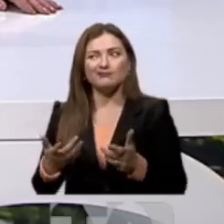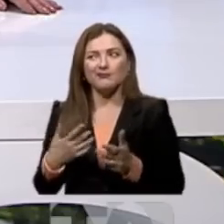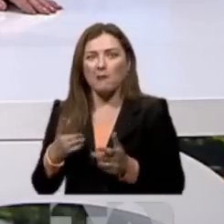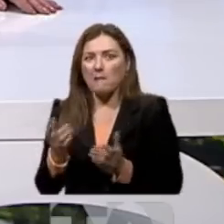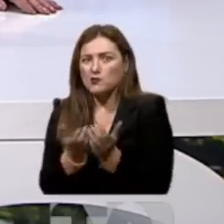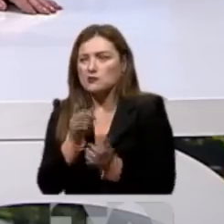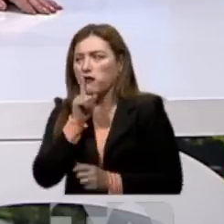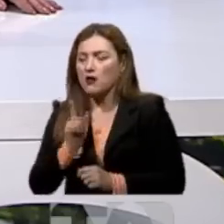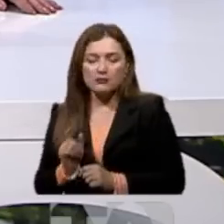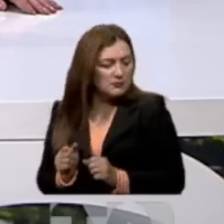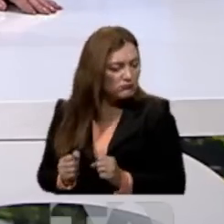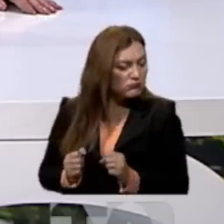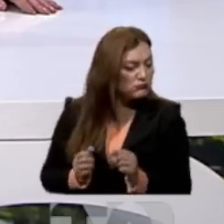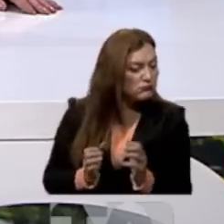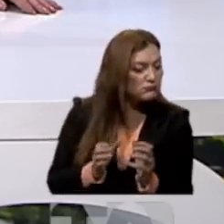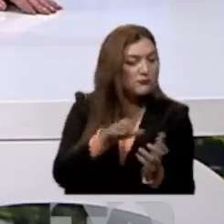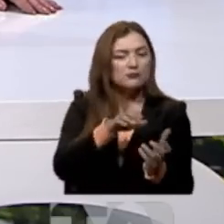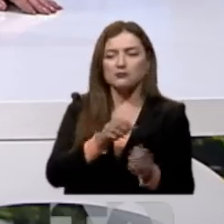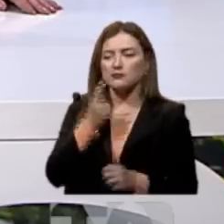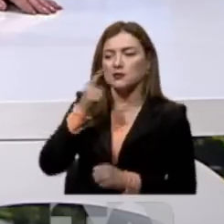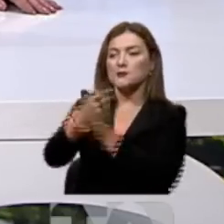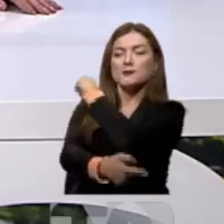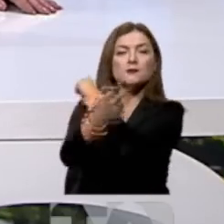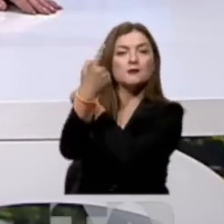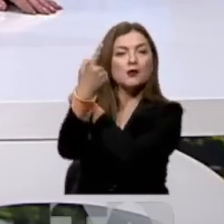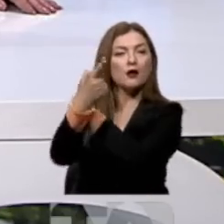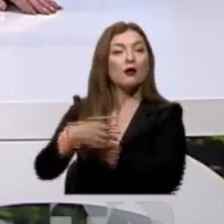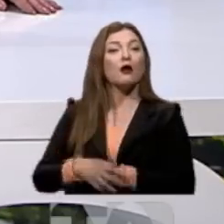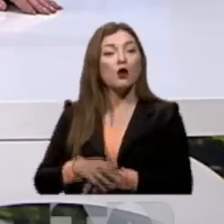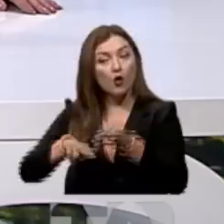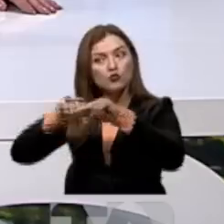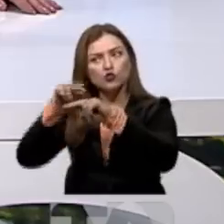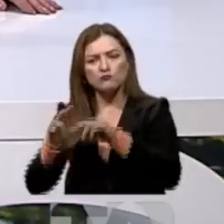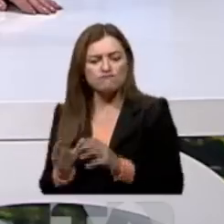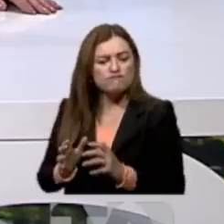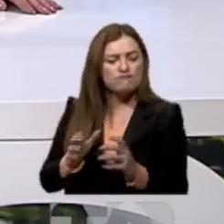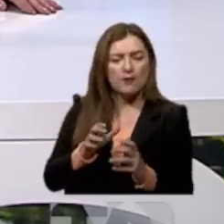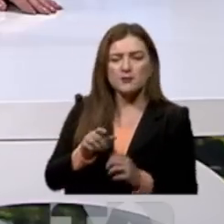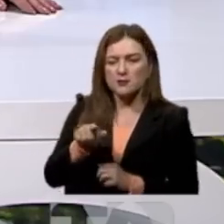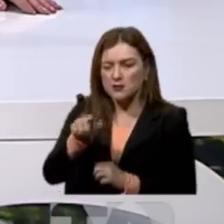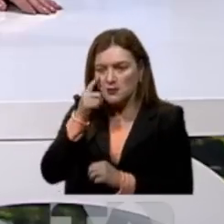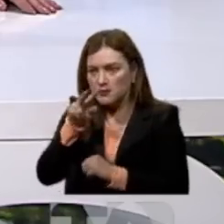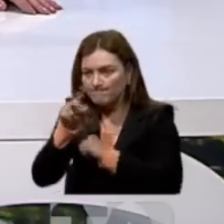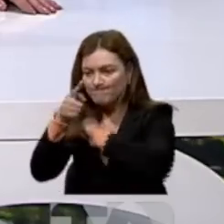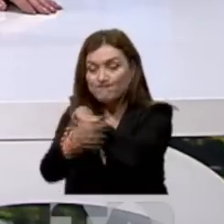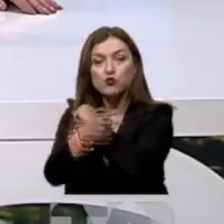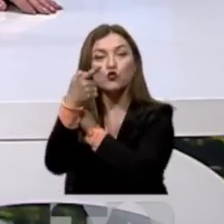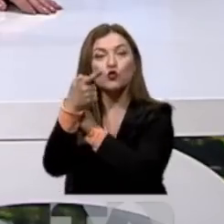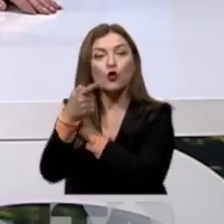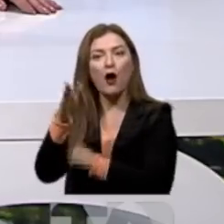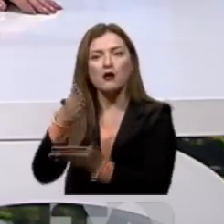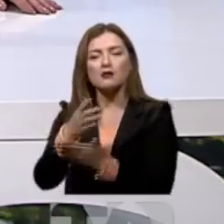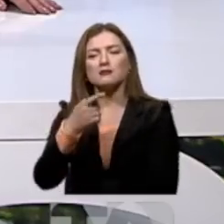botan basura o escombros en las quebradas y seguro no lo vuelven a hacer. Ya está realmente la